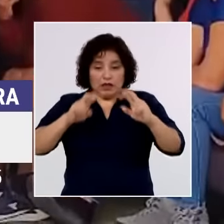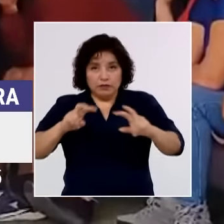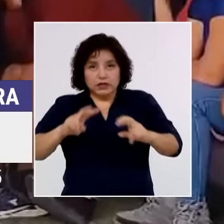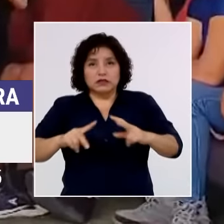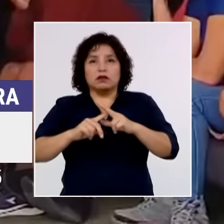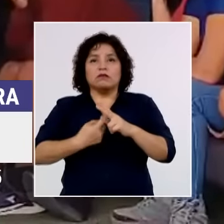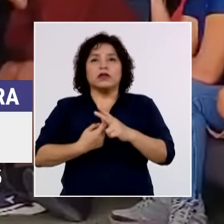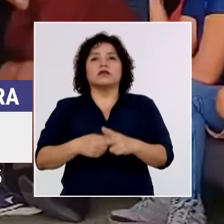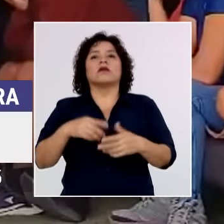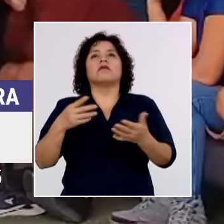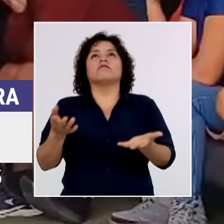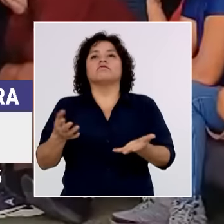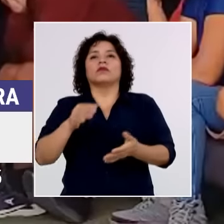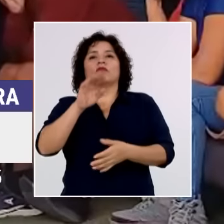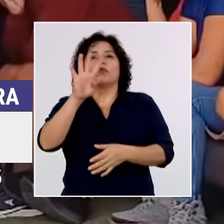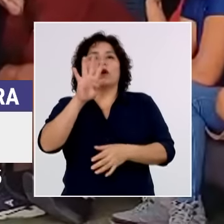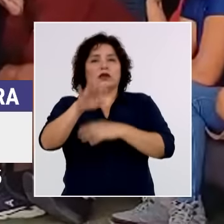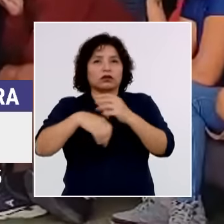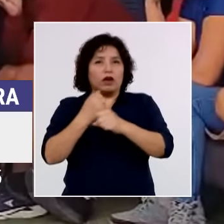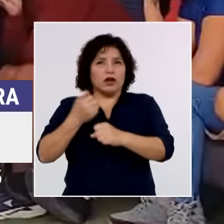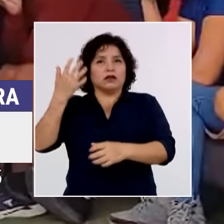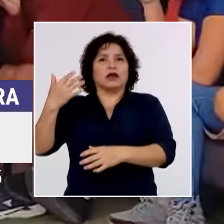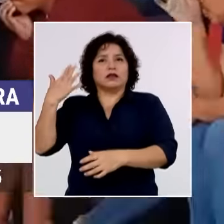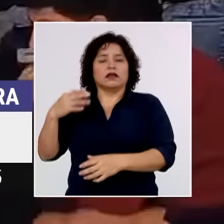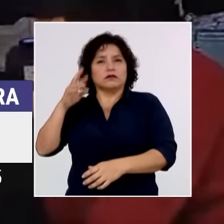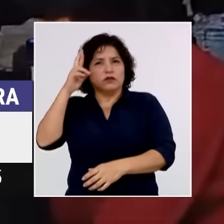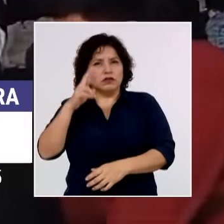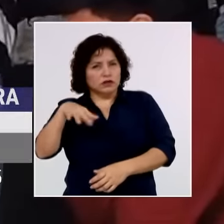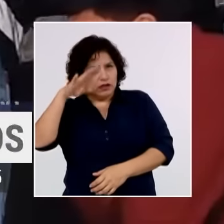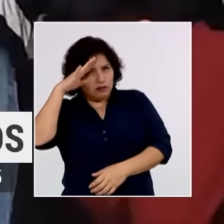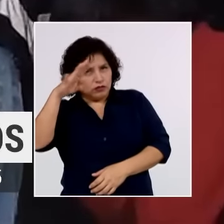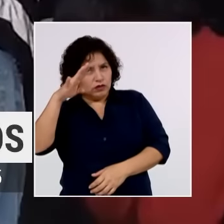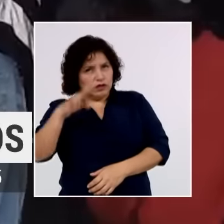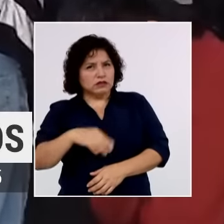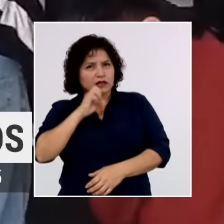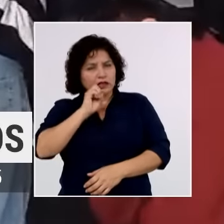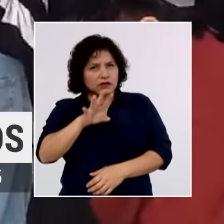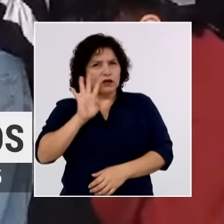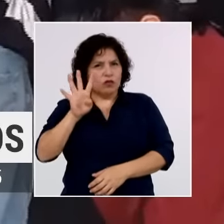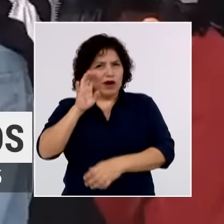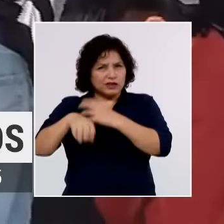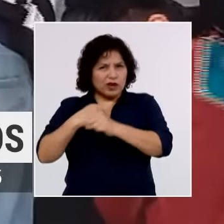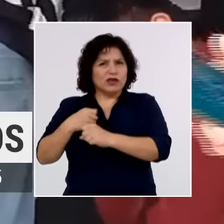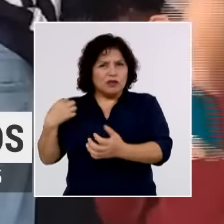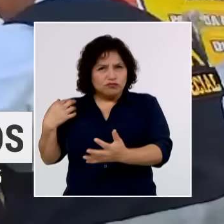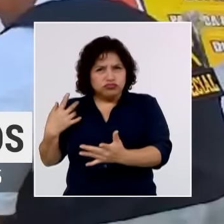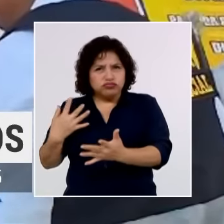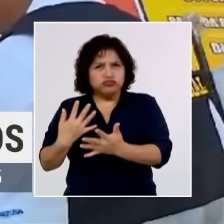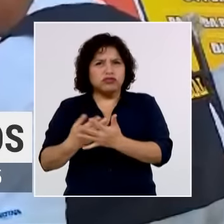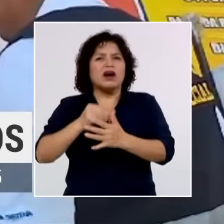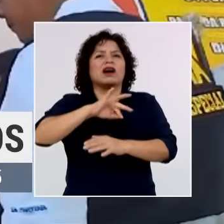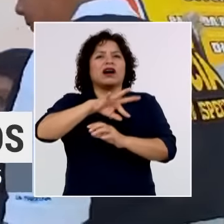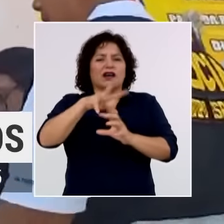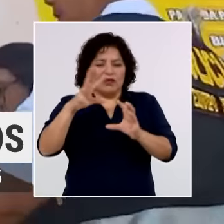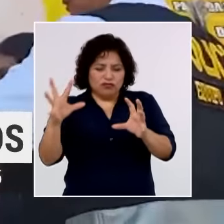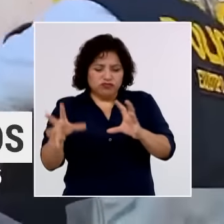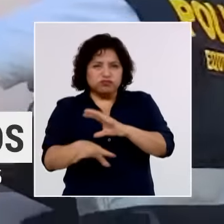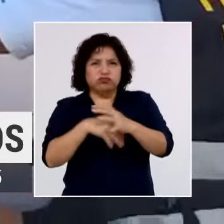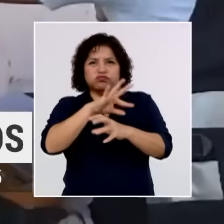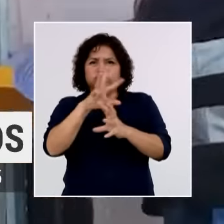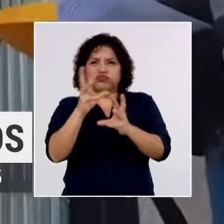inició hace más de 4 años, por lo que los agentes indican que en todos estos 4 años se habría desfalcado de más de